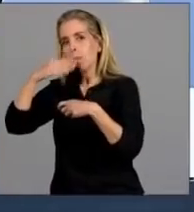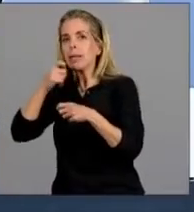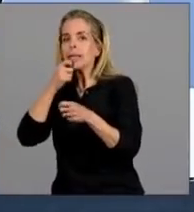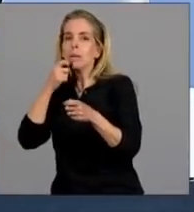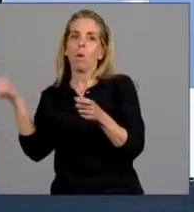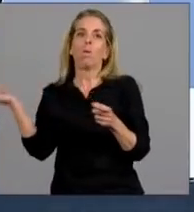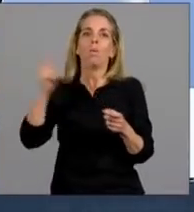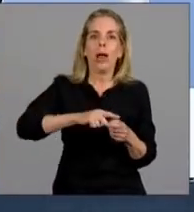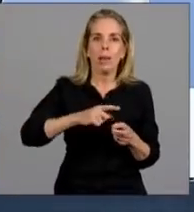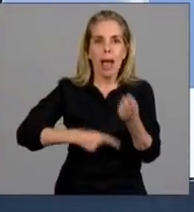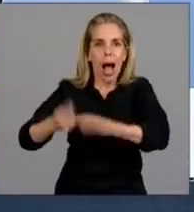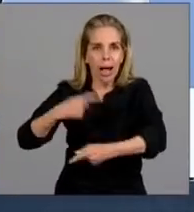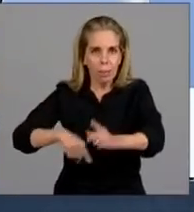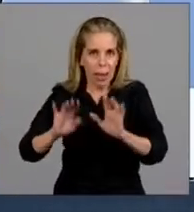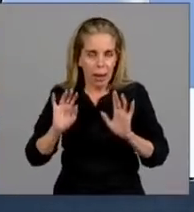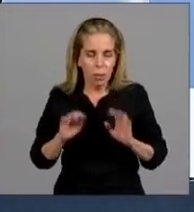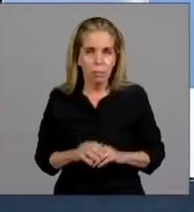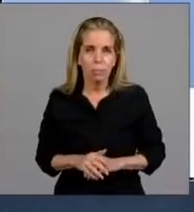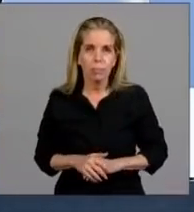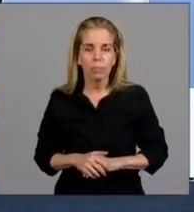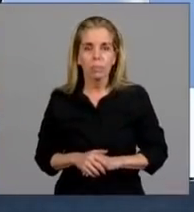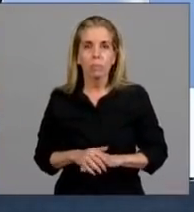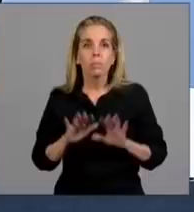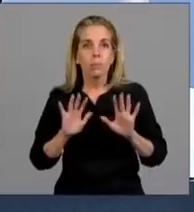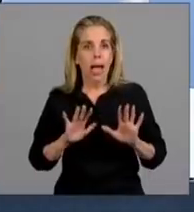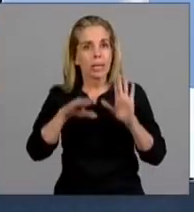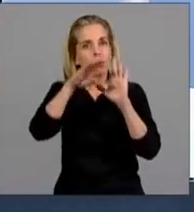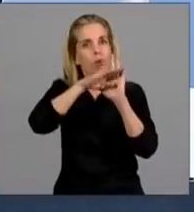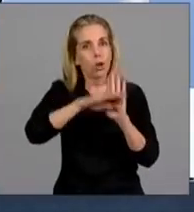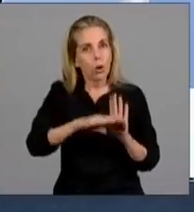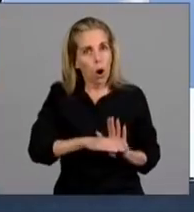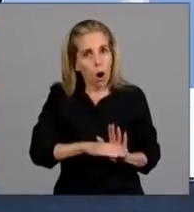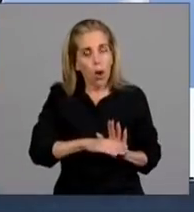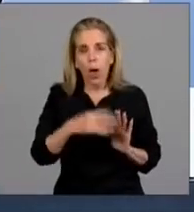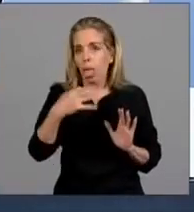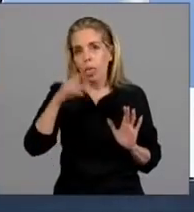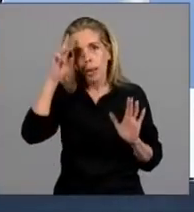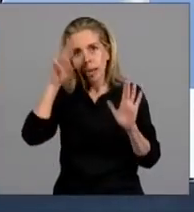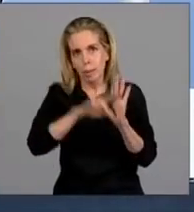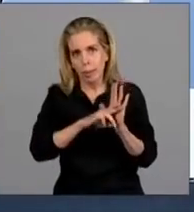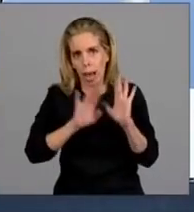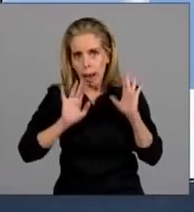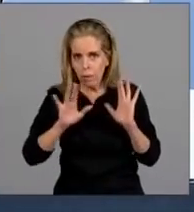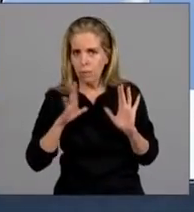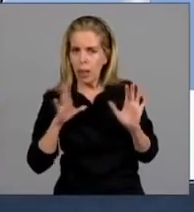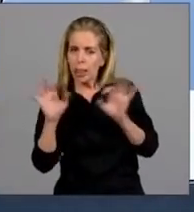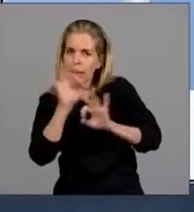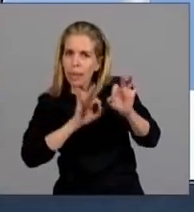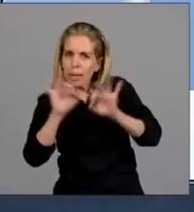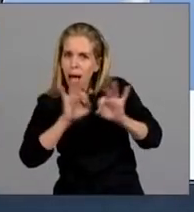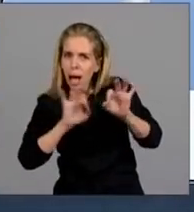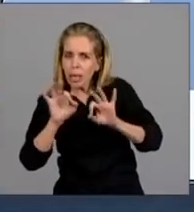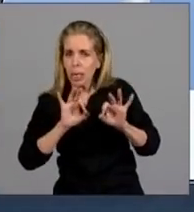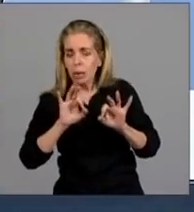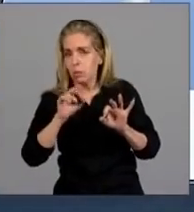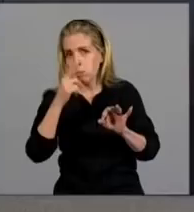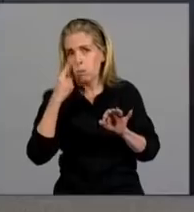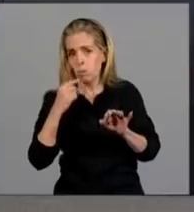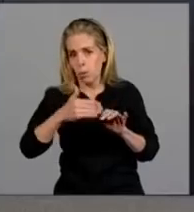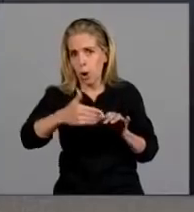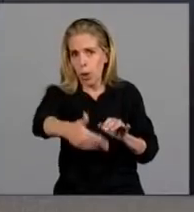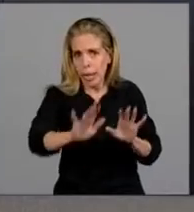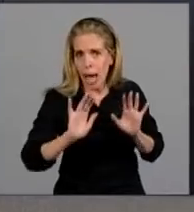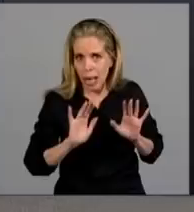tanto en la ropa. Estos protocolos los vamos a terminar de definir en los próximos días,